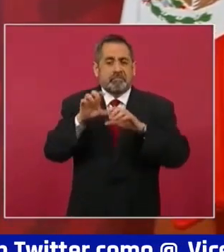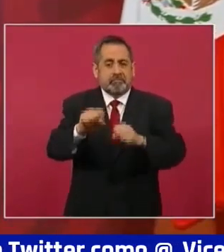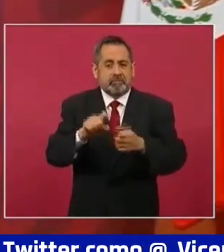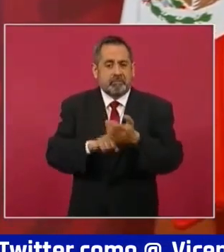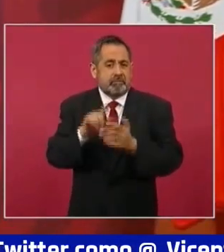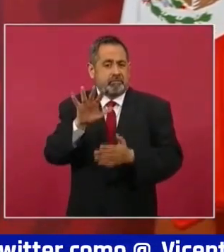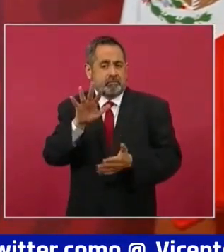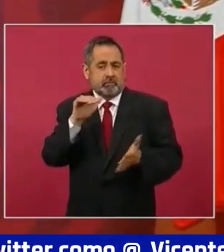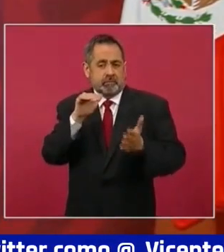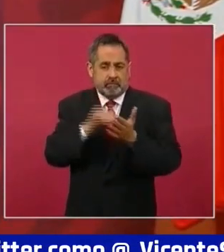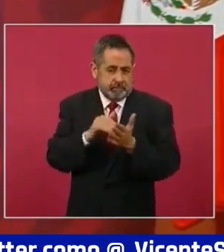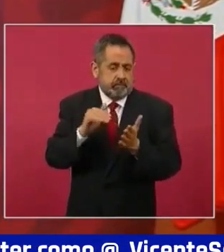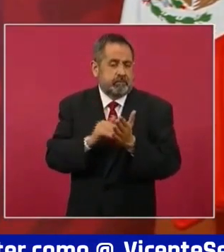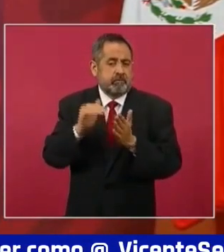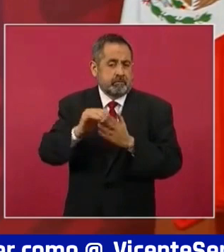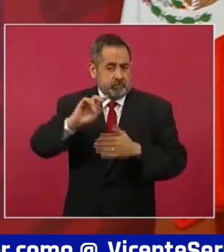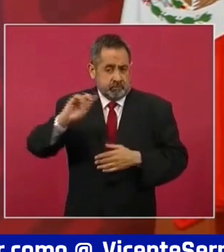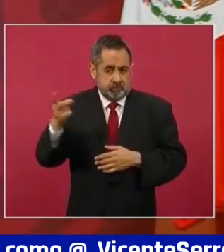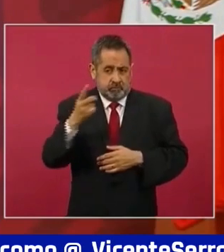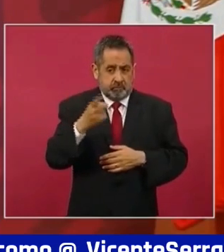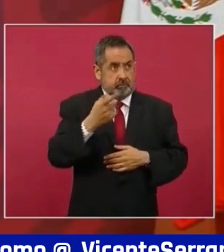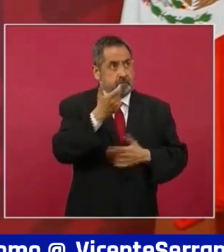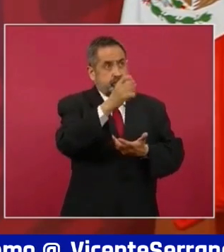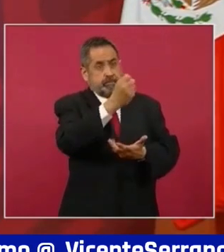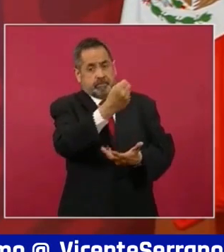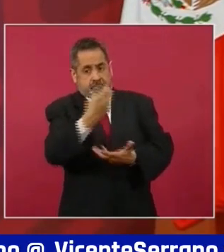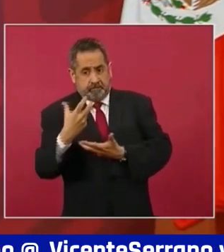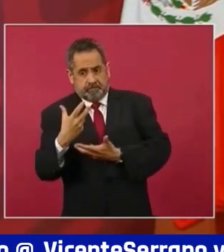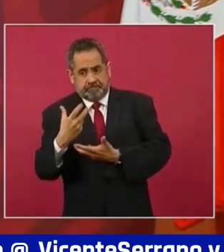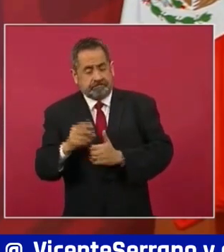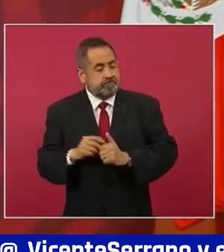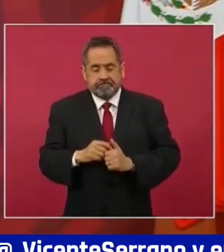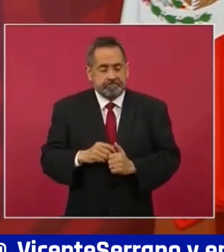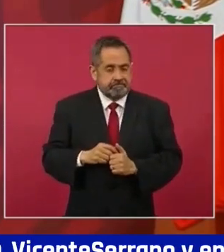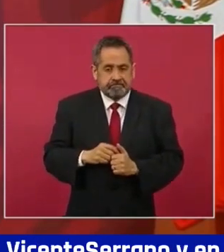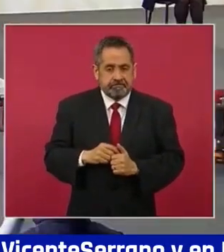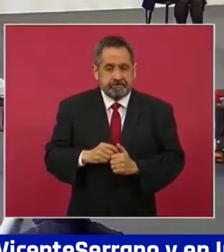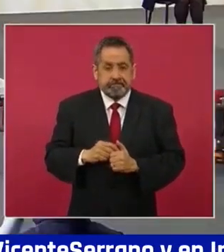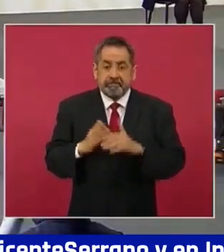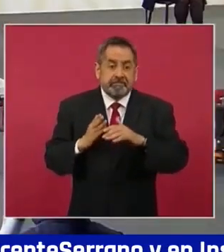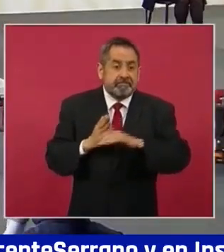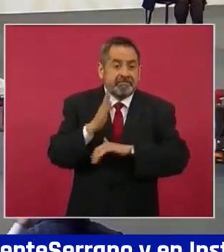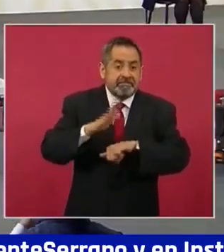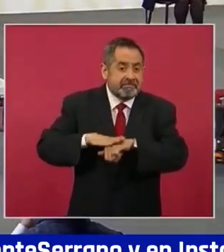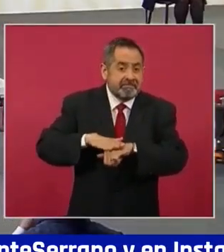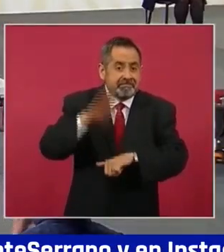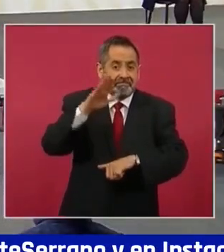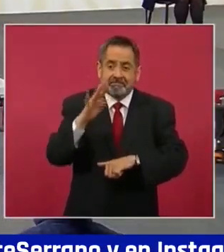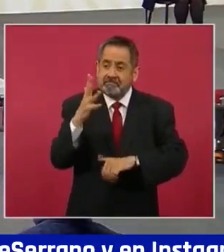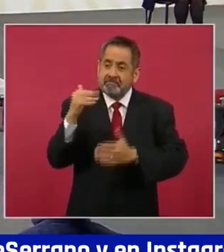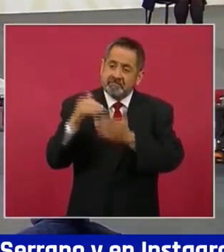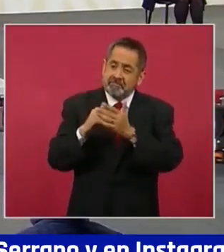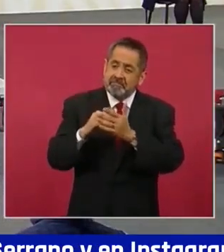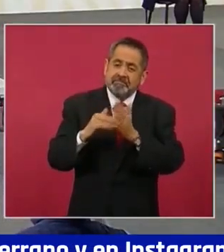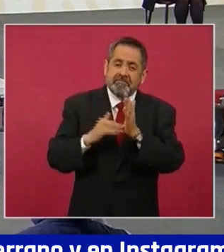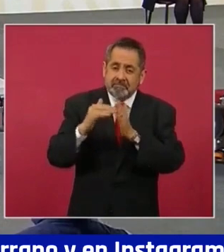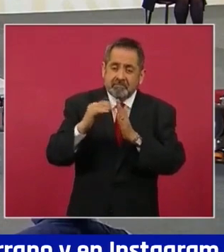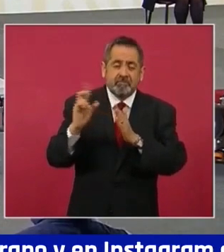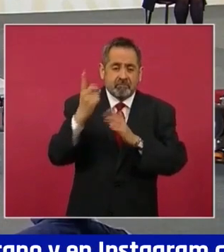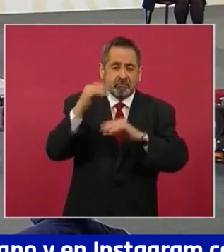50,000 millones de dólares? Pues no, vamos a pasar.